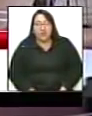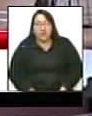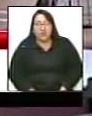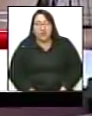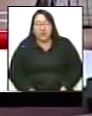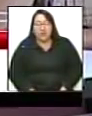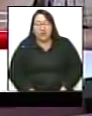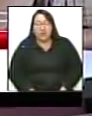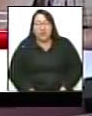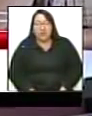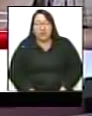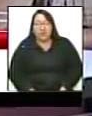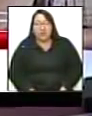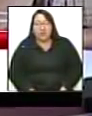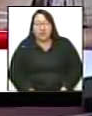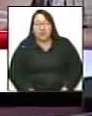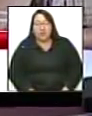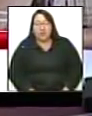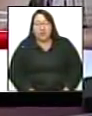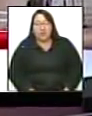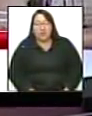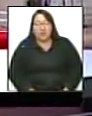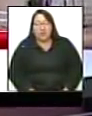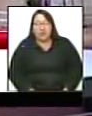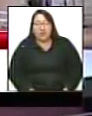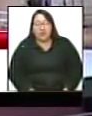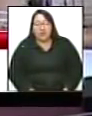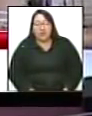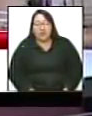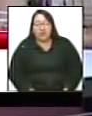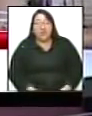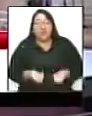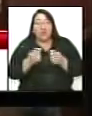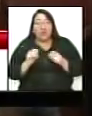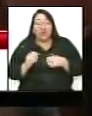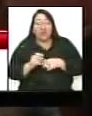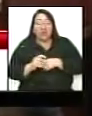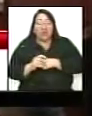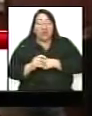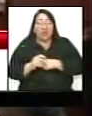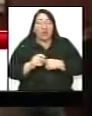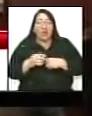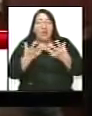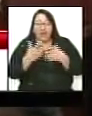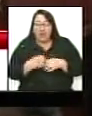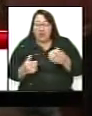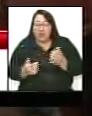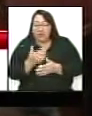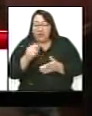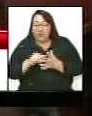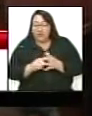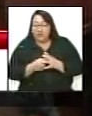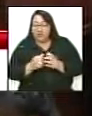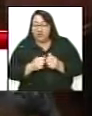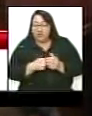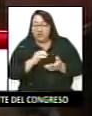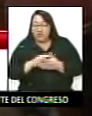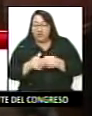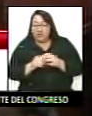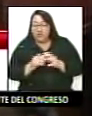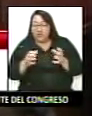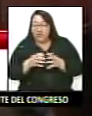poco de qué trata esta empresa, porque realmente es nueva y creo que junta muchas de las ideas que tenemos. Comienza con empoderar a los